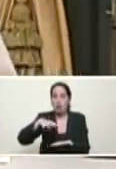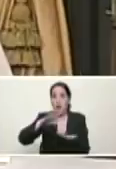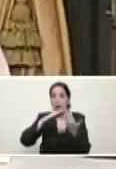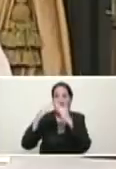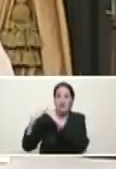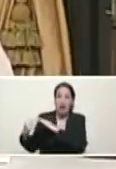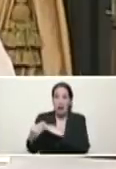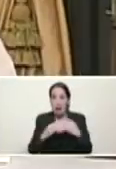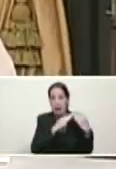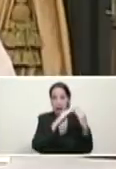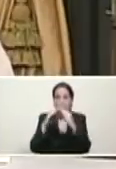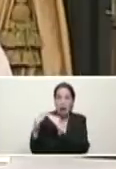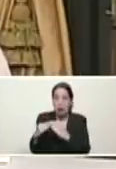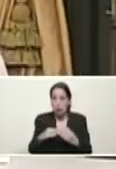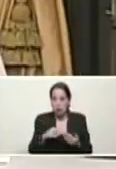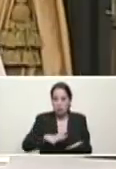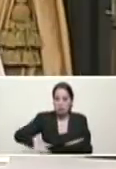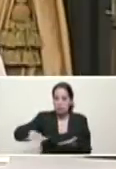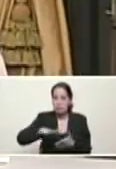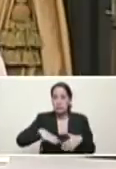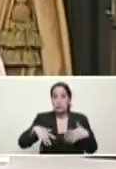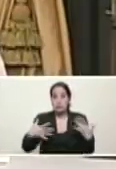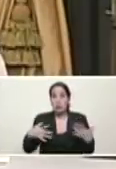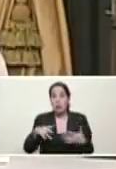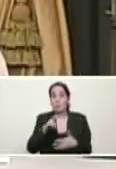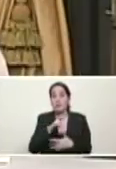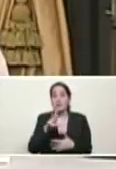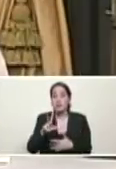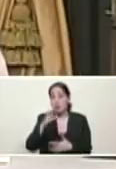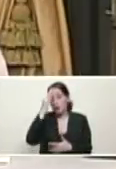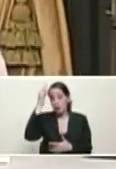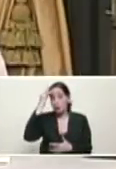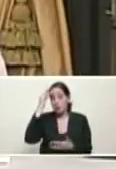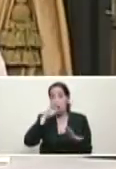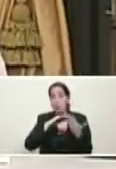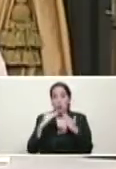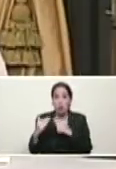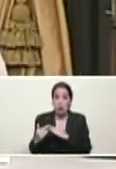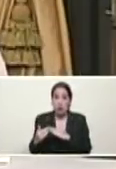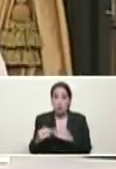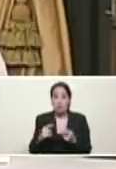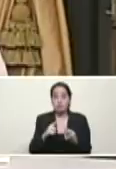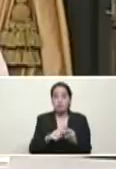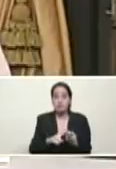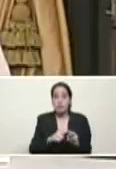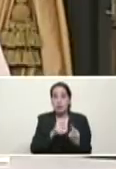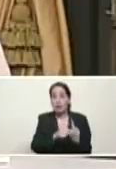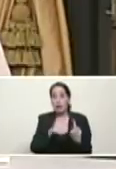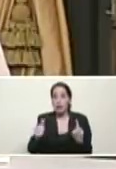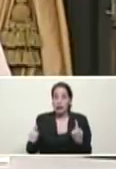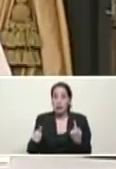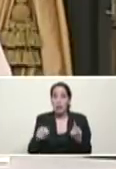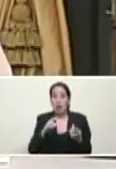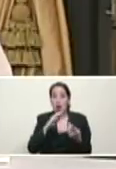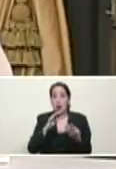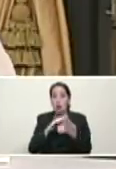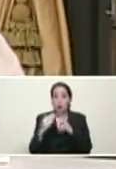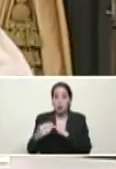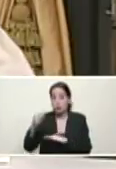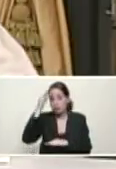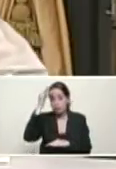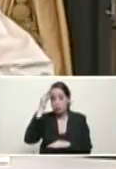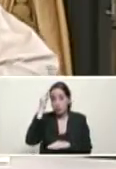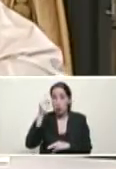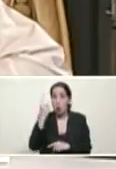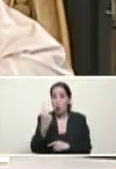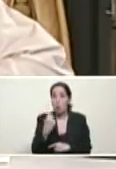comunidades alrededor, 23 consejos comunales, cada consejo comunal tiene una vocera o un vocero, y